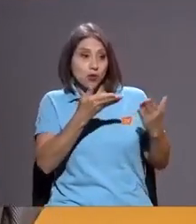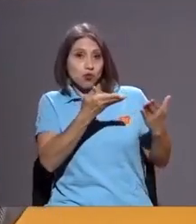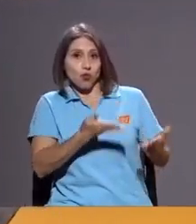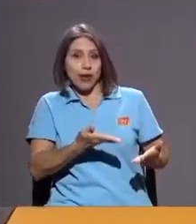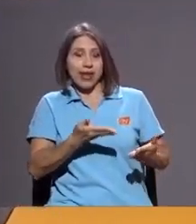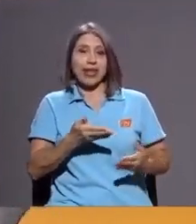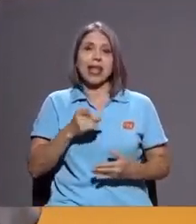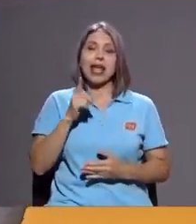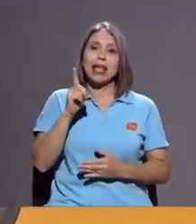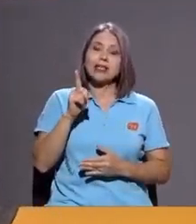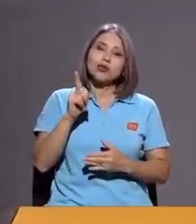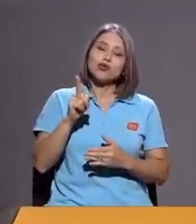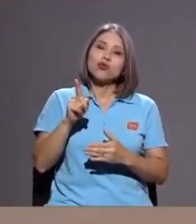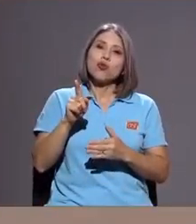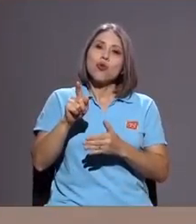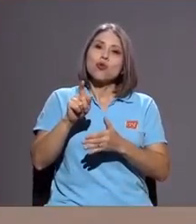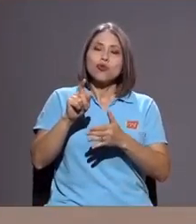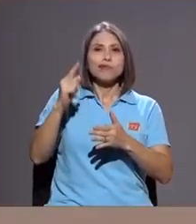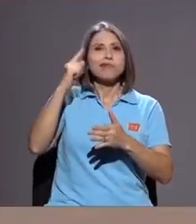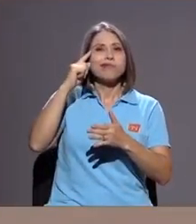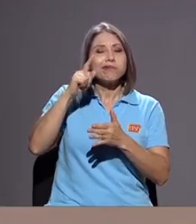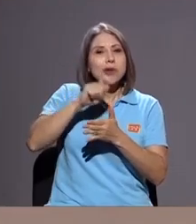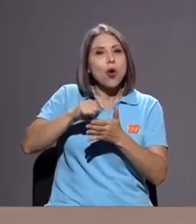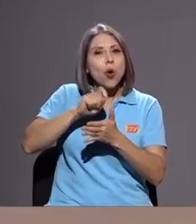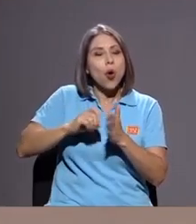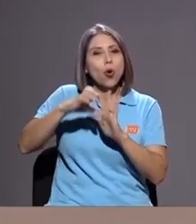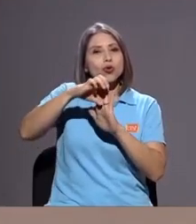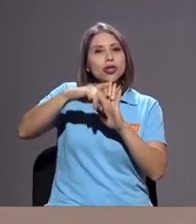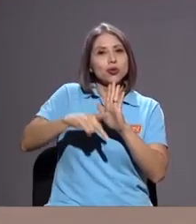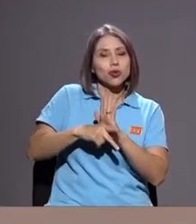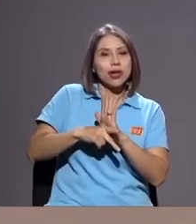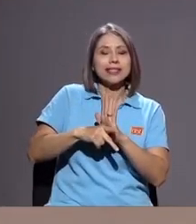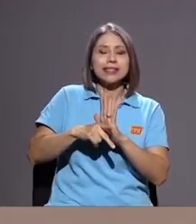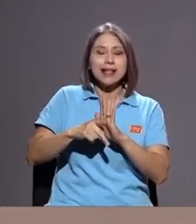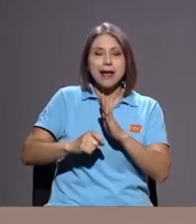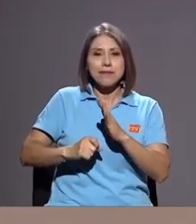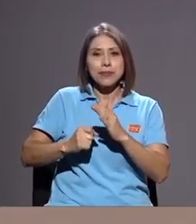un constitucionalista, es un pensador, es un costarricense